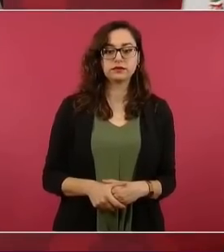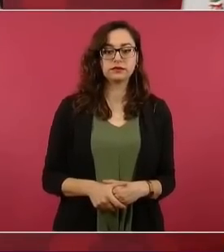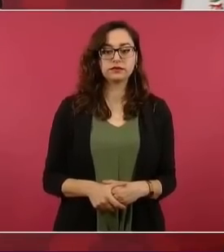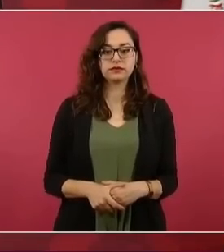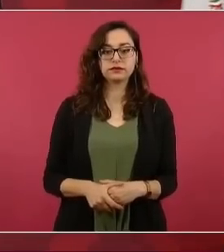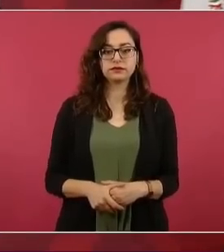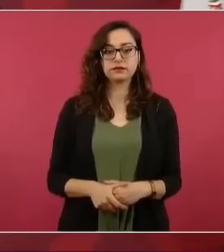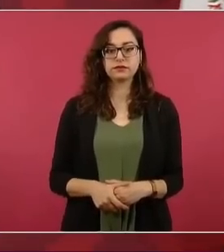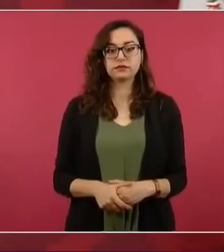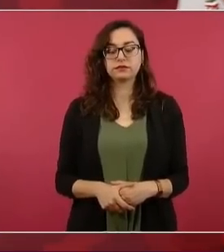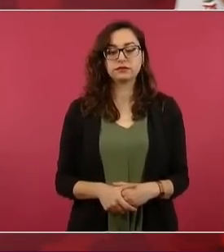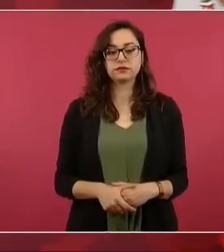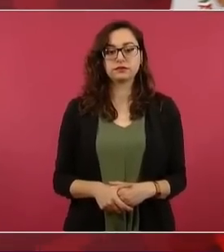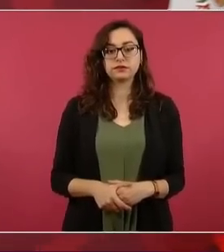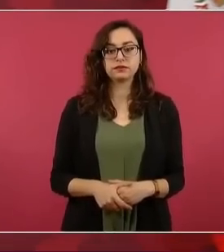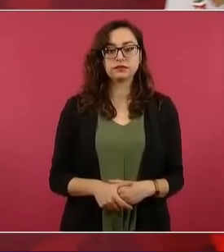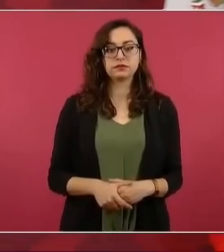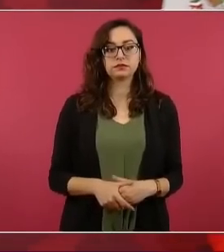que eran usados